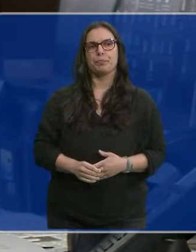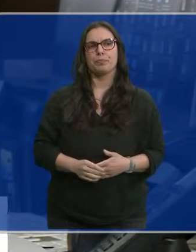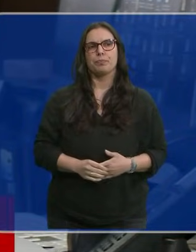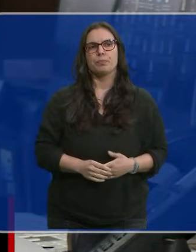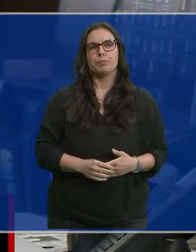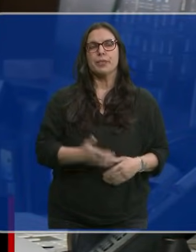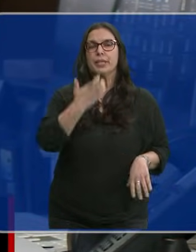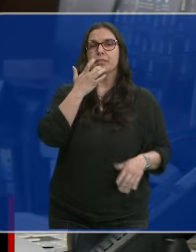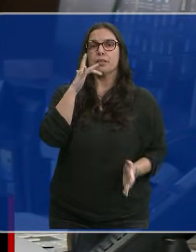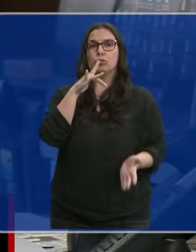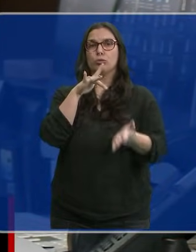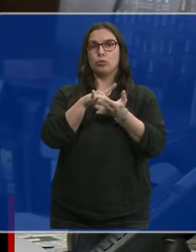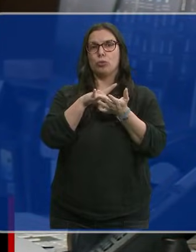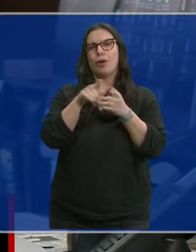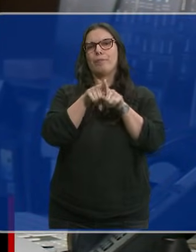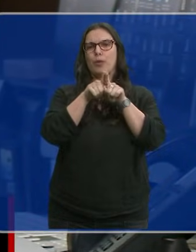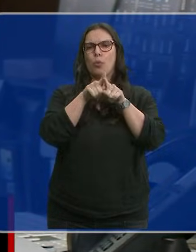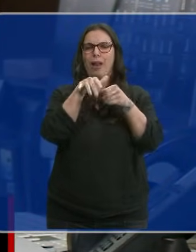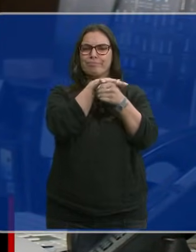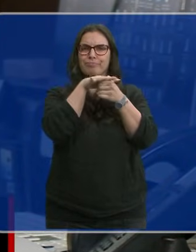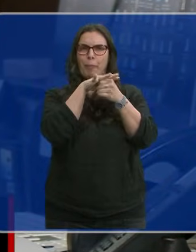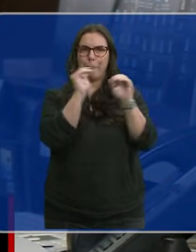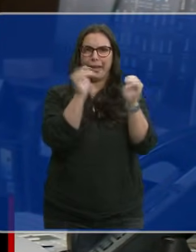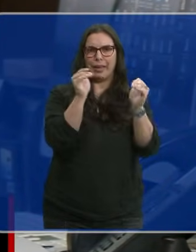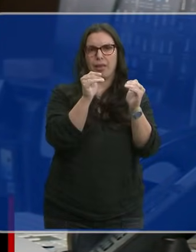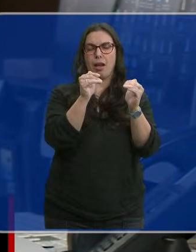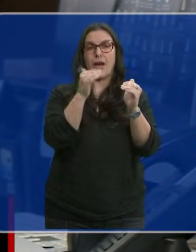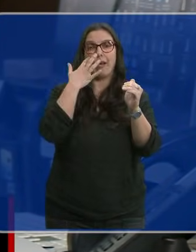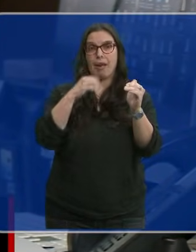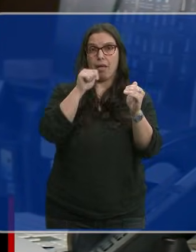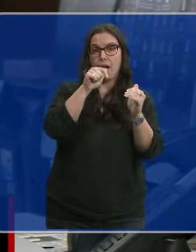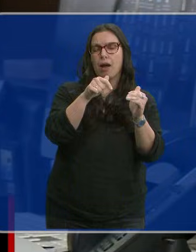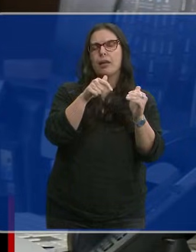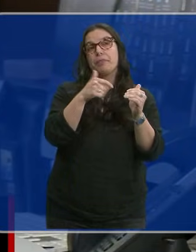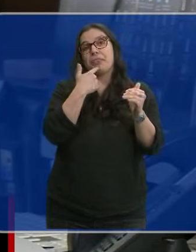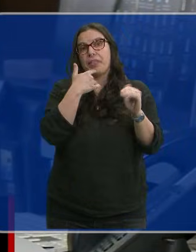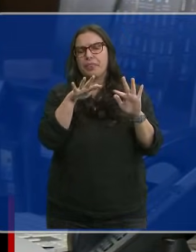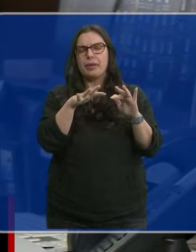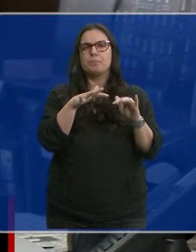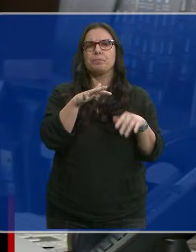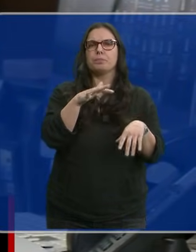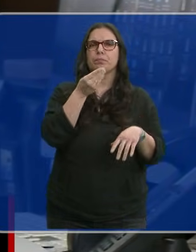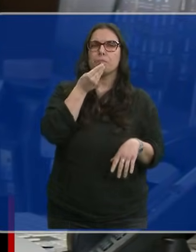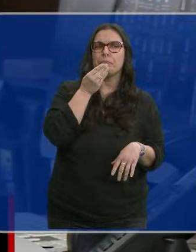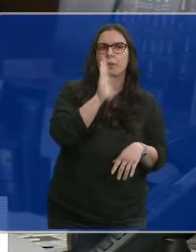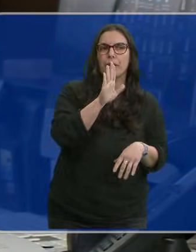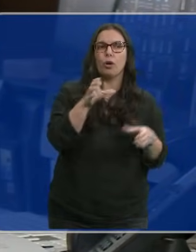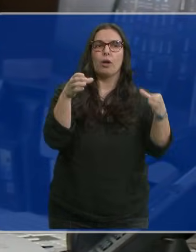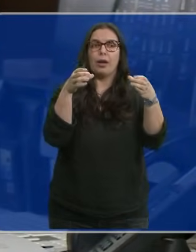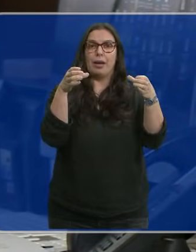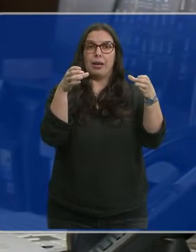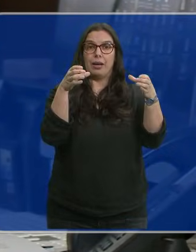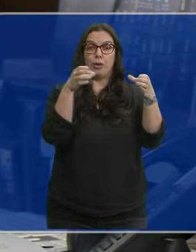Cuando estamos ante una circunscripción pequeña, realmente favorece, se suele decir que favorece mucho más a los